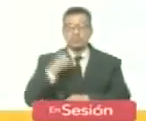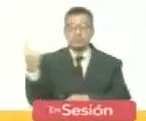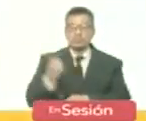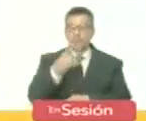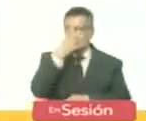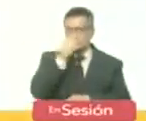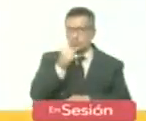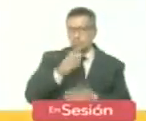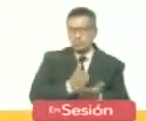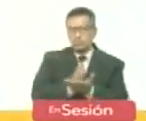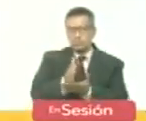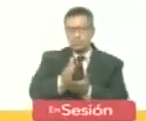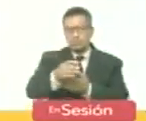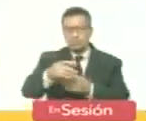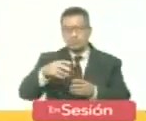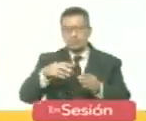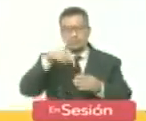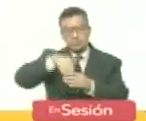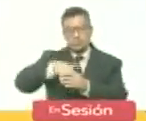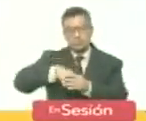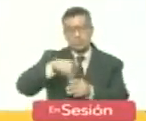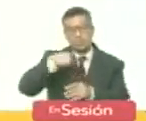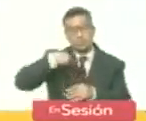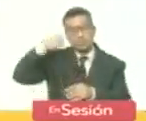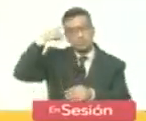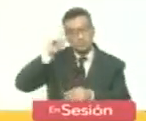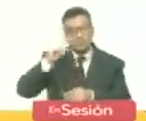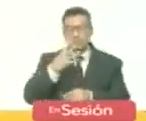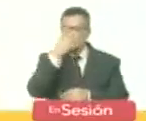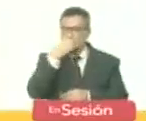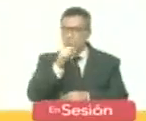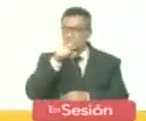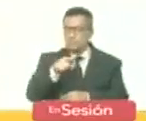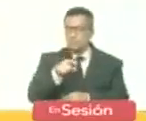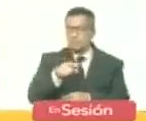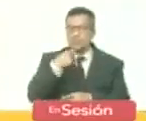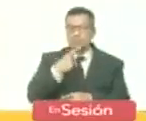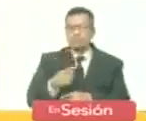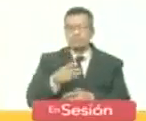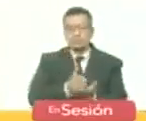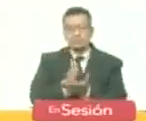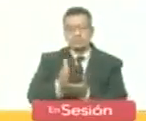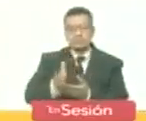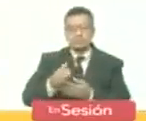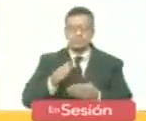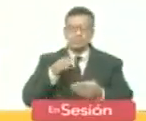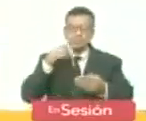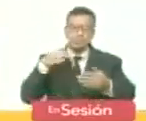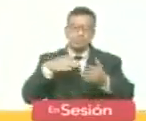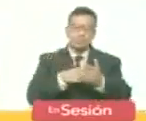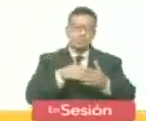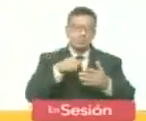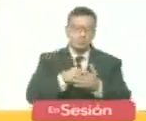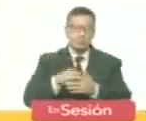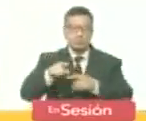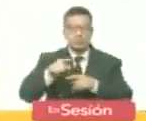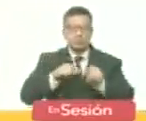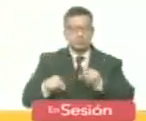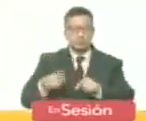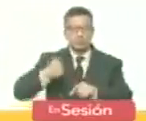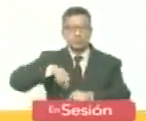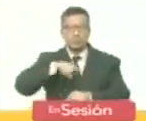entendido que la ruta es electoral y aquellos que han entendido y han dicho que la ruta es insurreccional, definitivamente somos